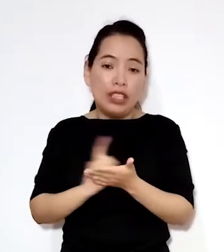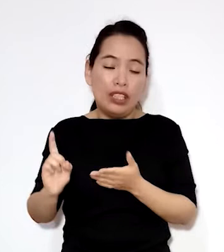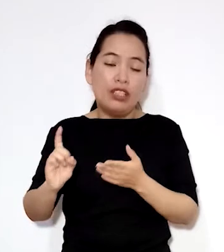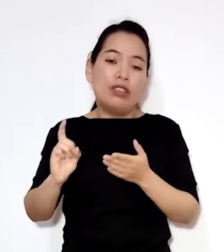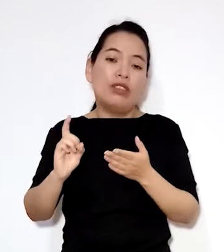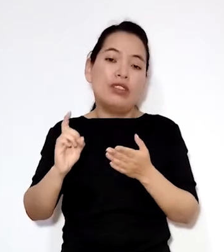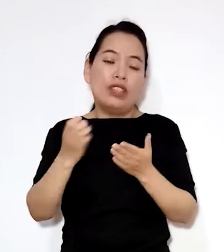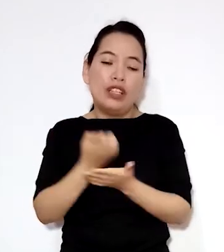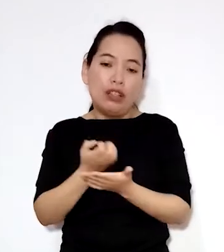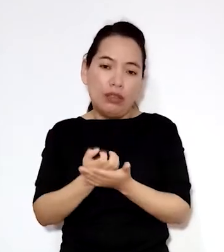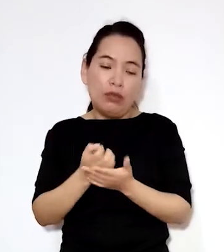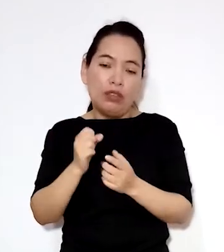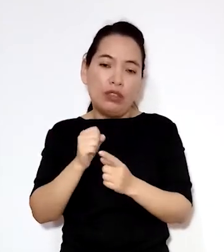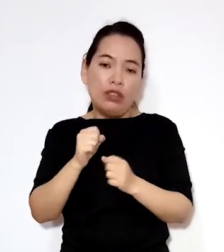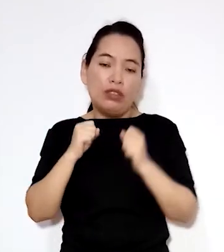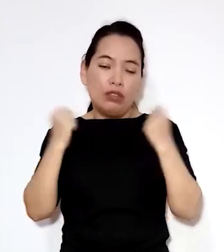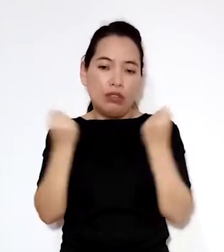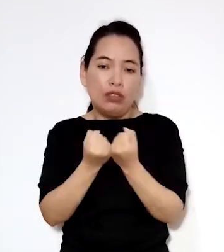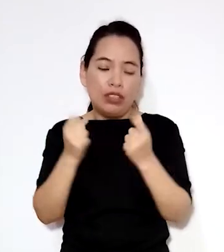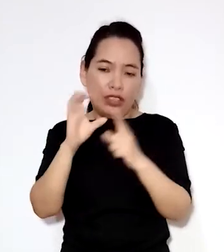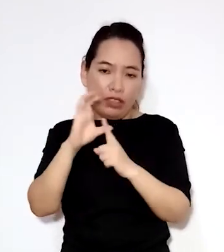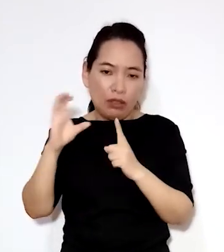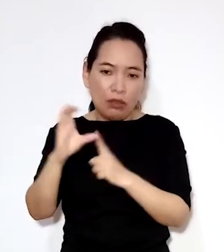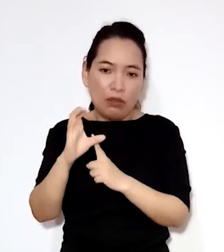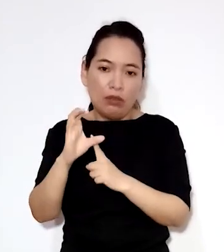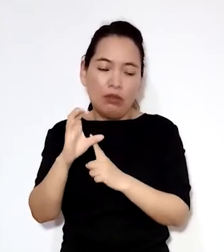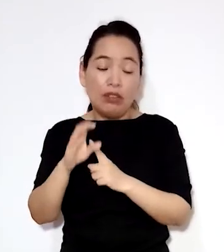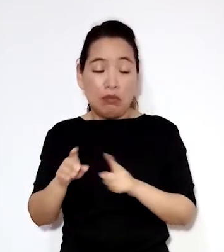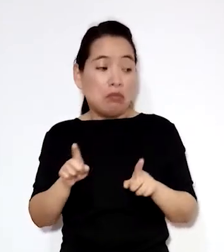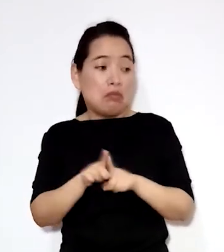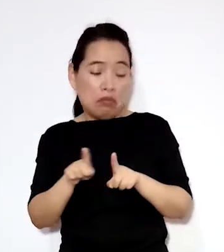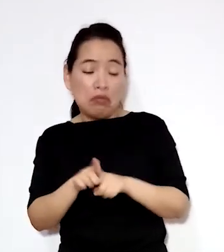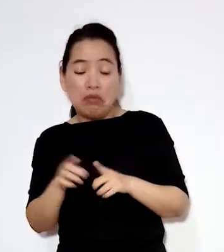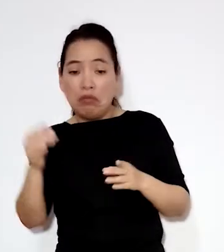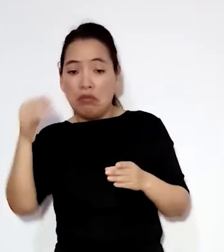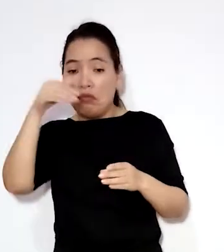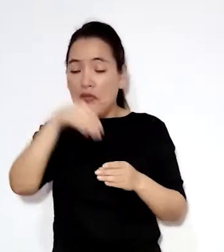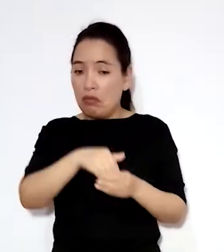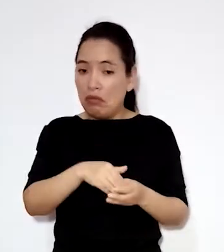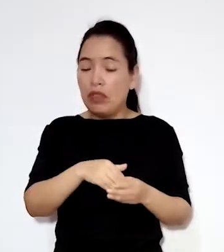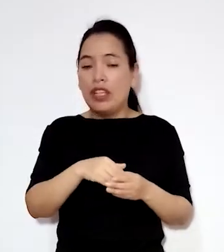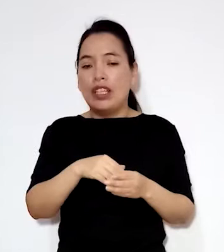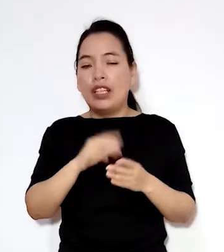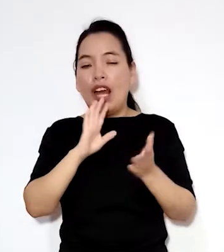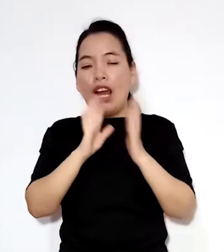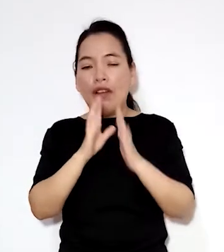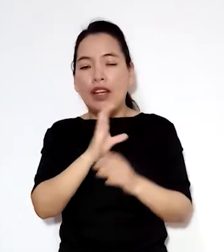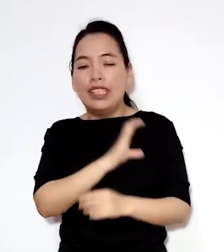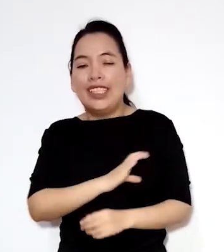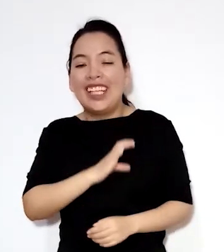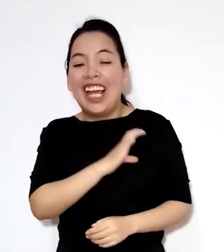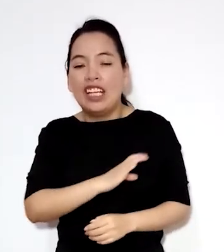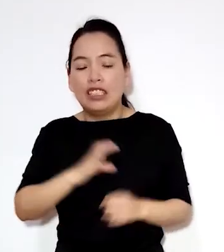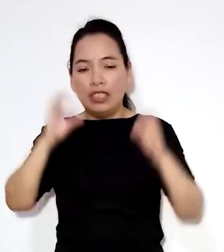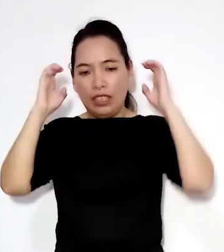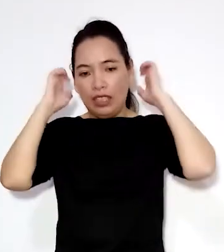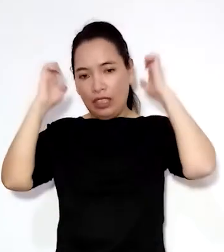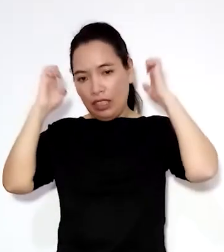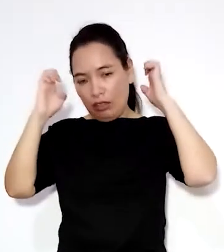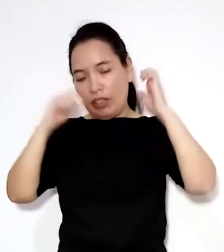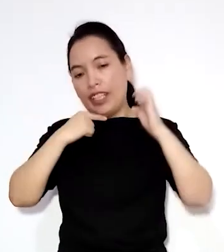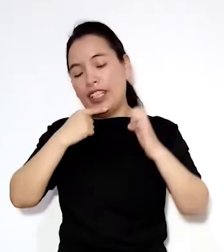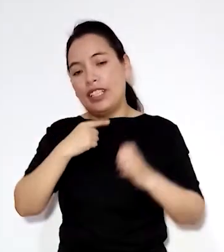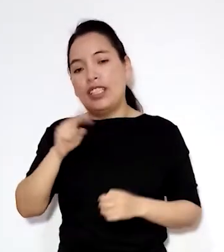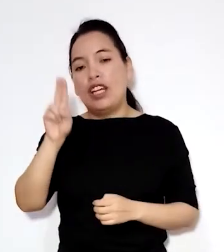desde el Comité de Derechos Económicos, Sociales y Culturales o incluso dentro del planteamiento de